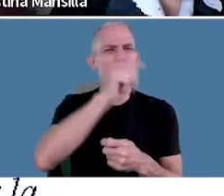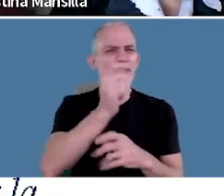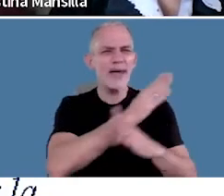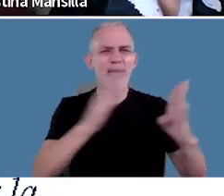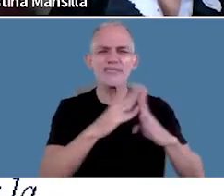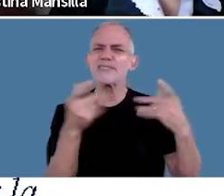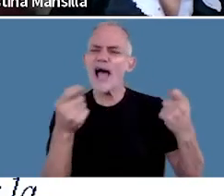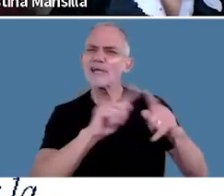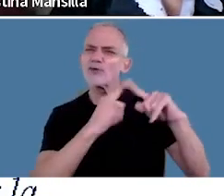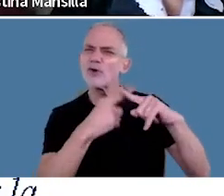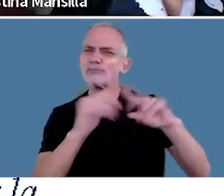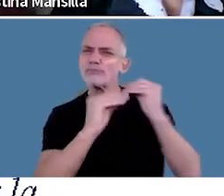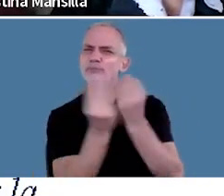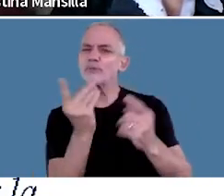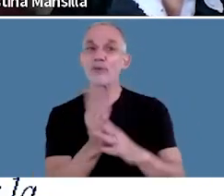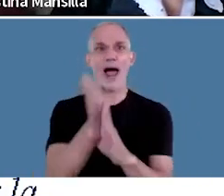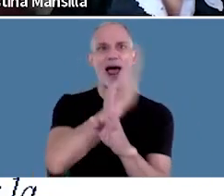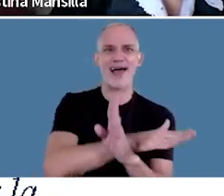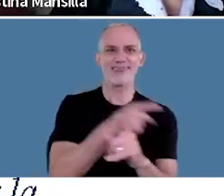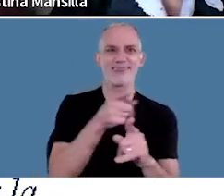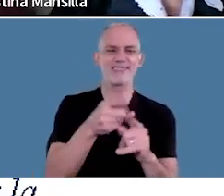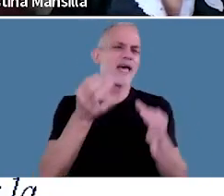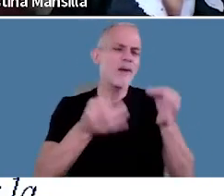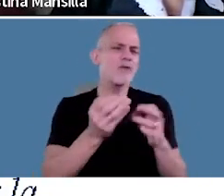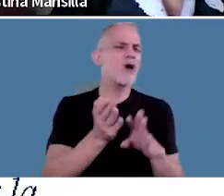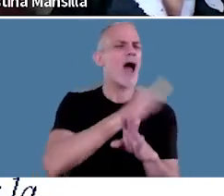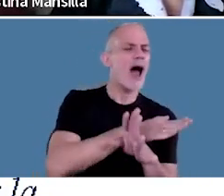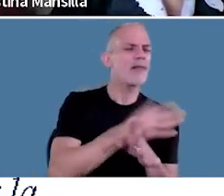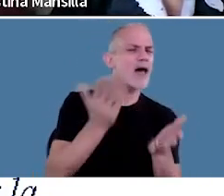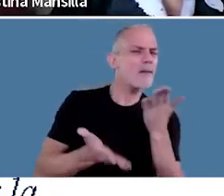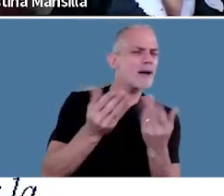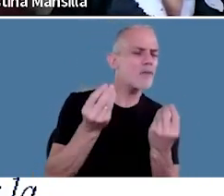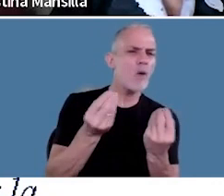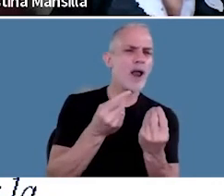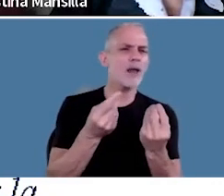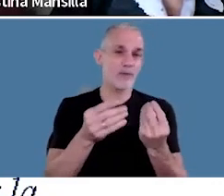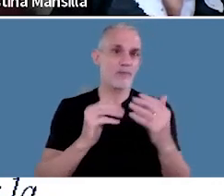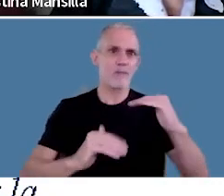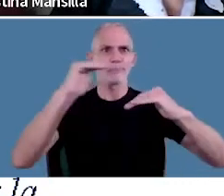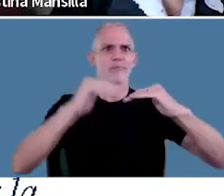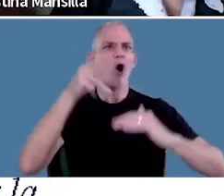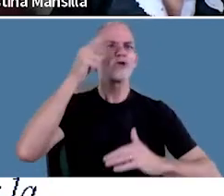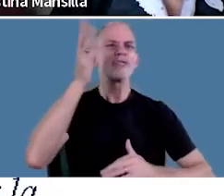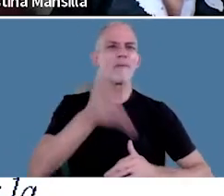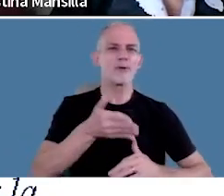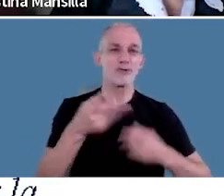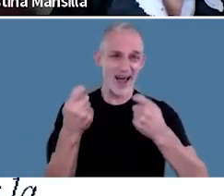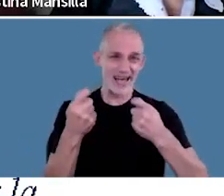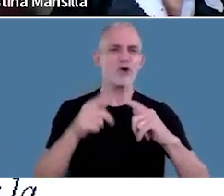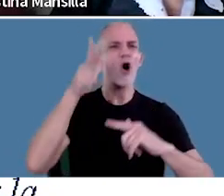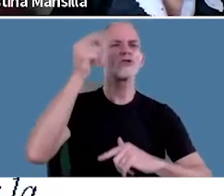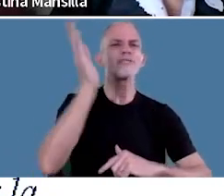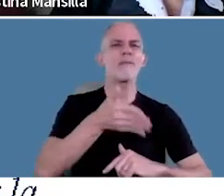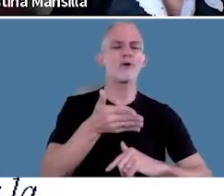y con anterioridad a esta evaluación también se verificará que no supere el 80% del